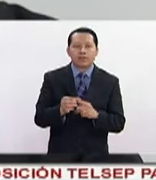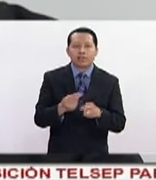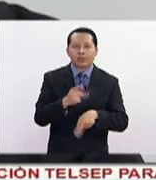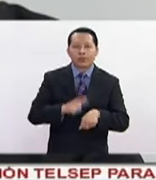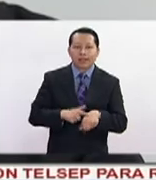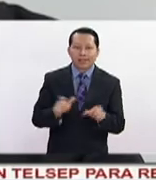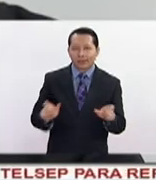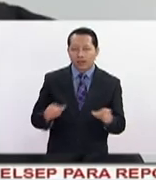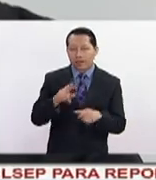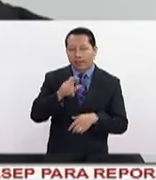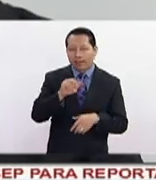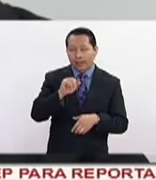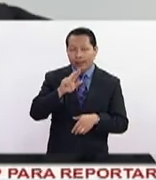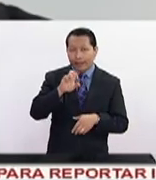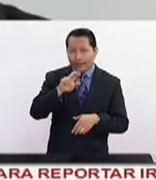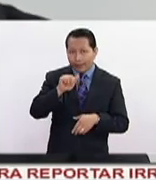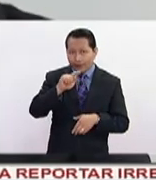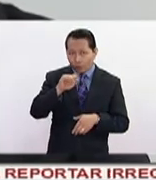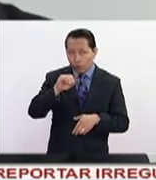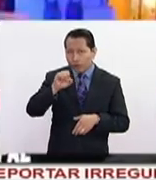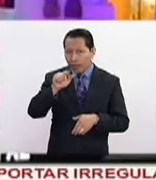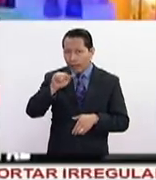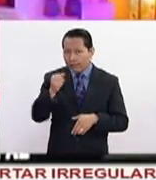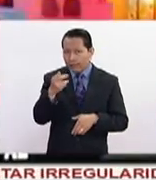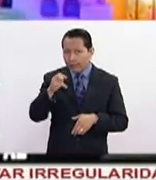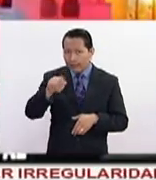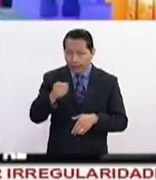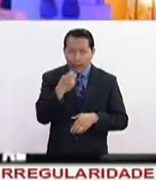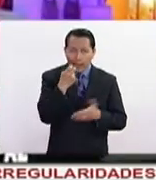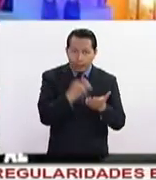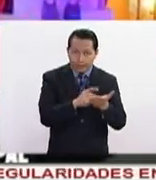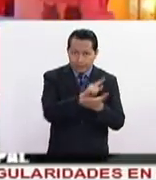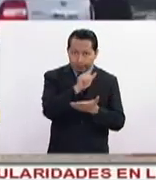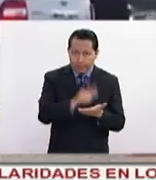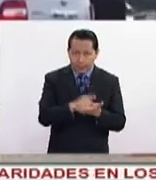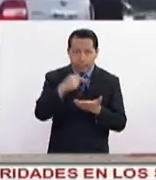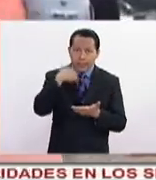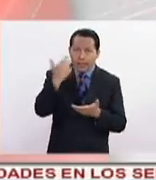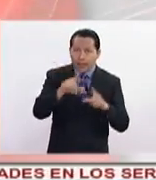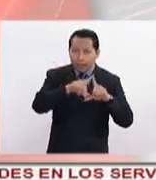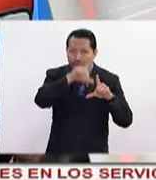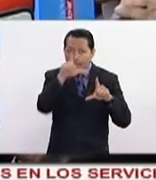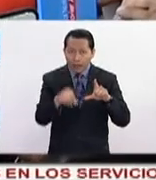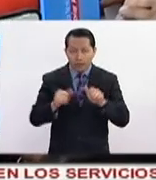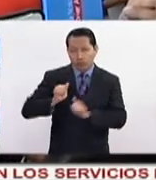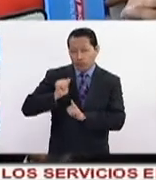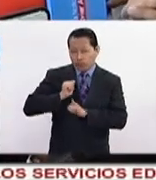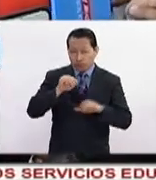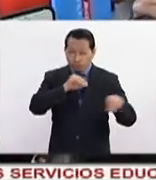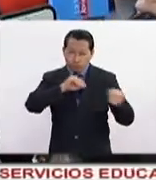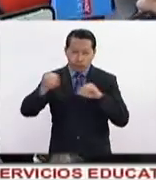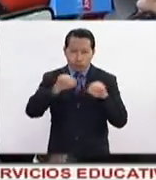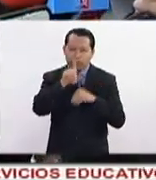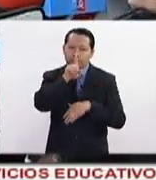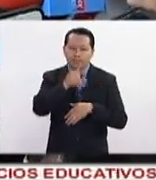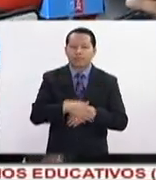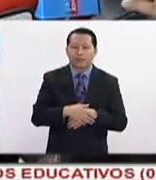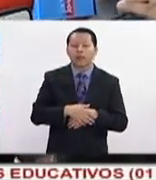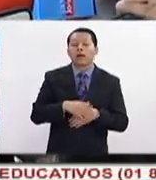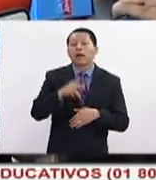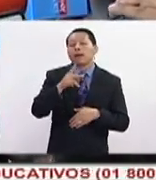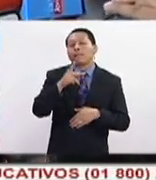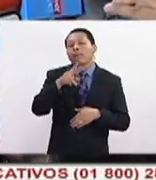nacional Renato Sales Heredia afirmó que la Ley de Seguridad Interior no busca militarizar al país. El precandidato del PRI